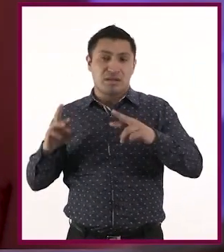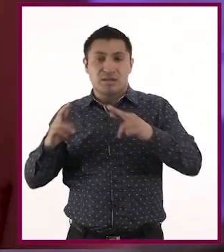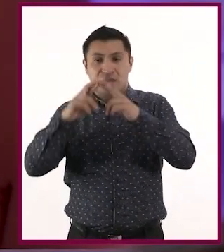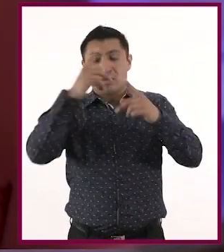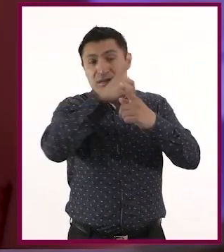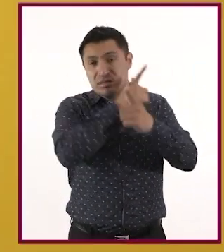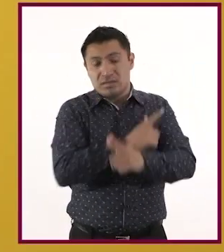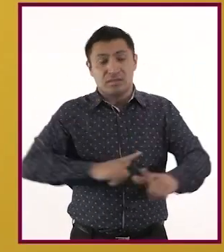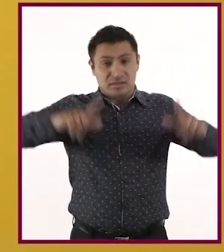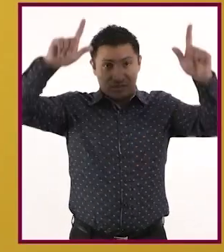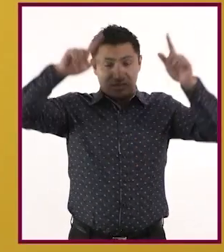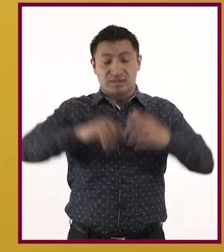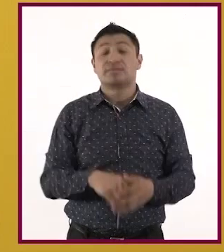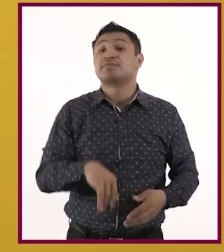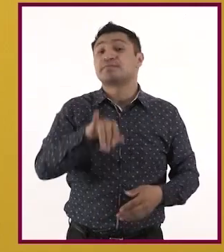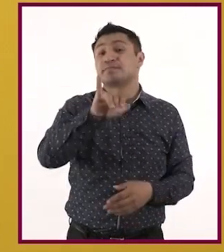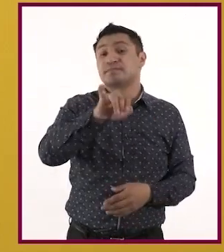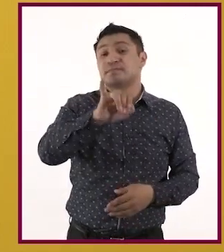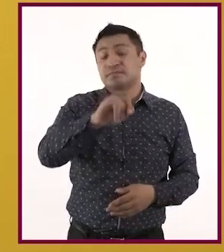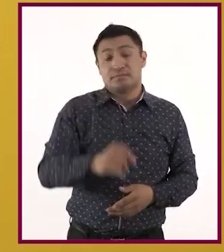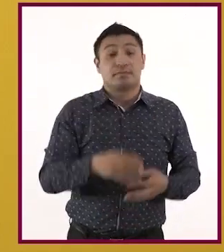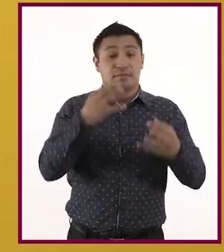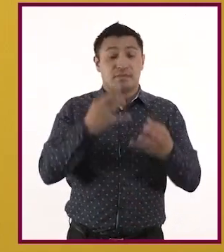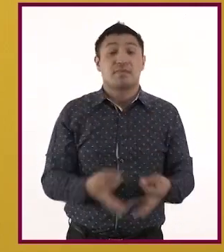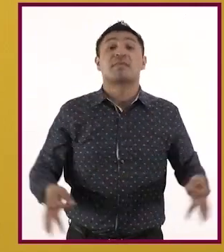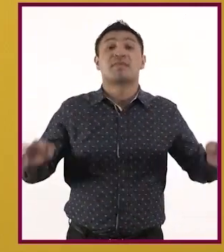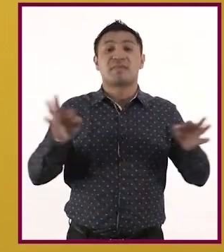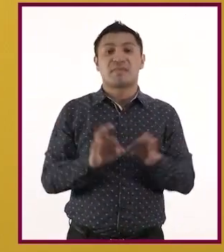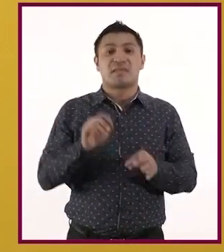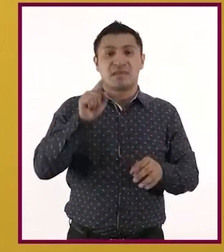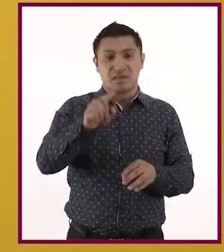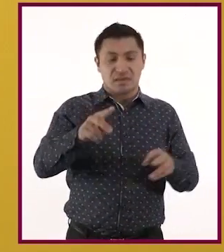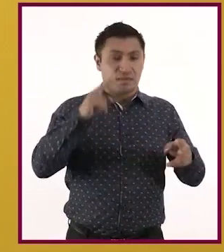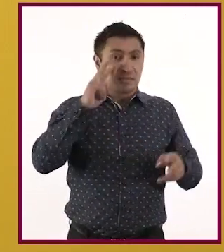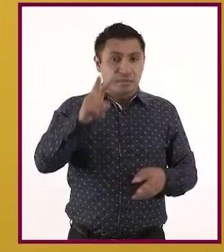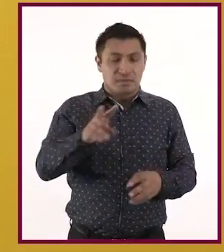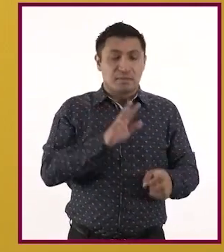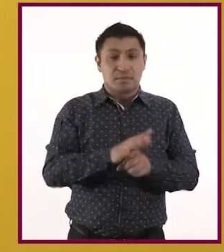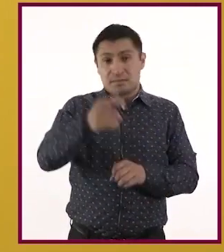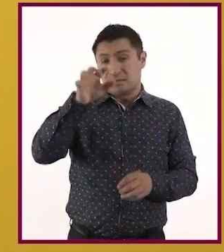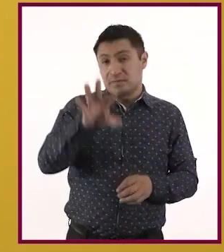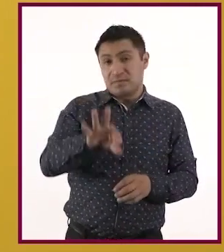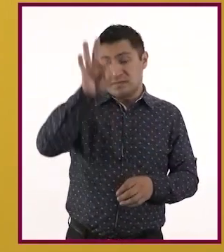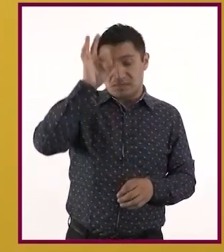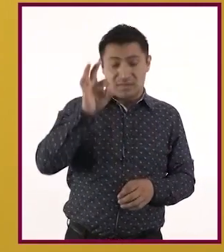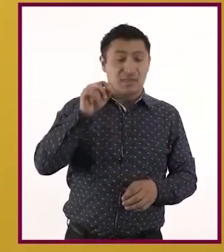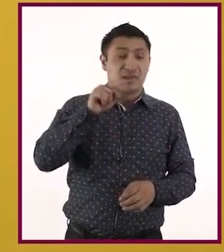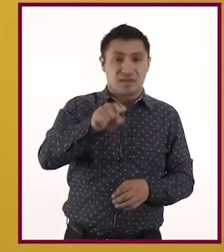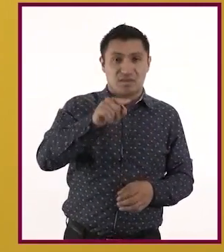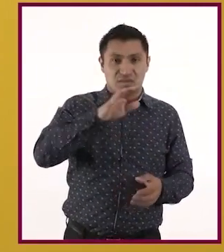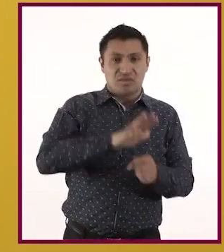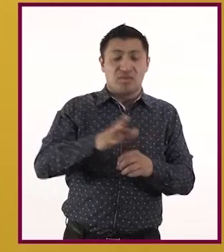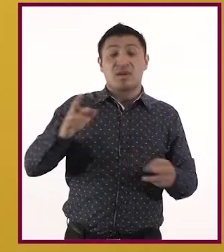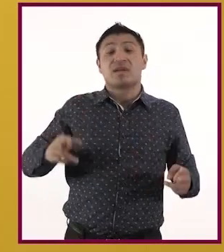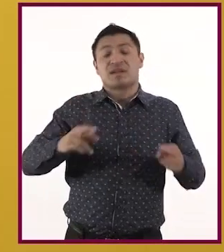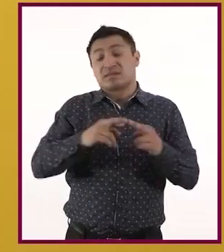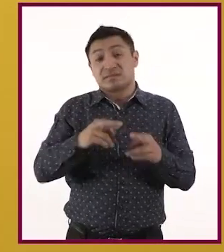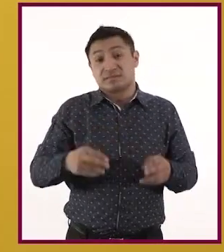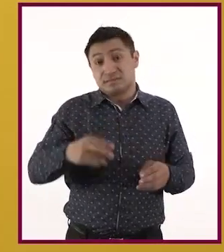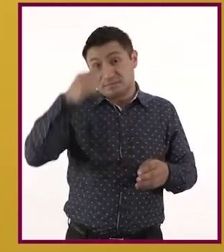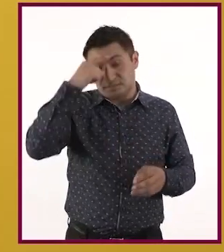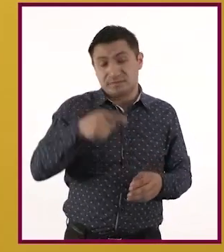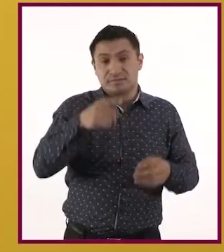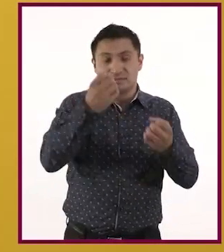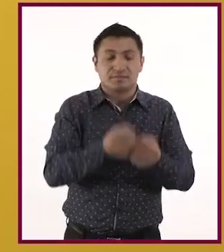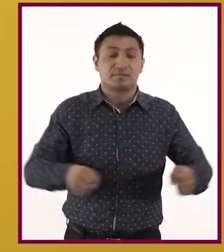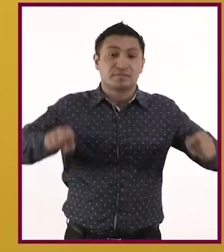religiones libremente. Así es, Shadami. Es importante visibilizar en qué creen o no las mexicanas y los mexicanos para lograr